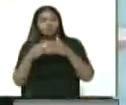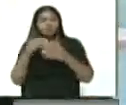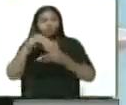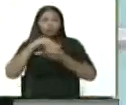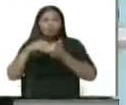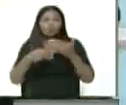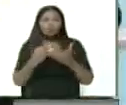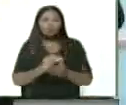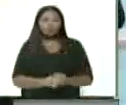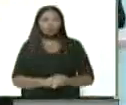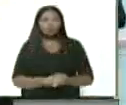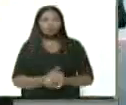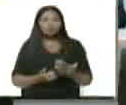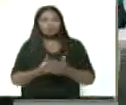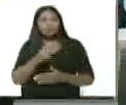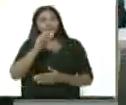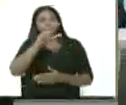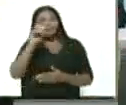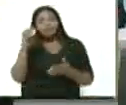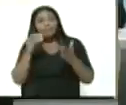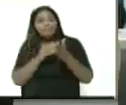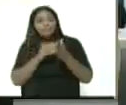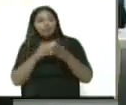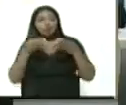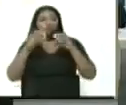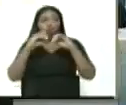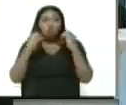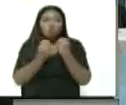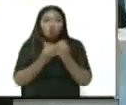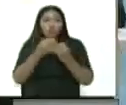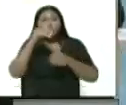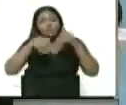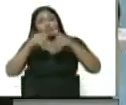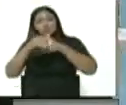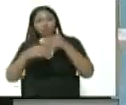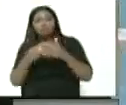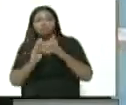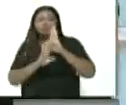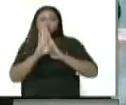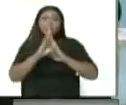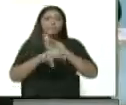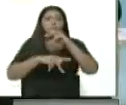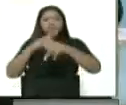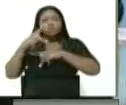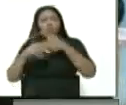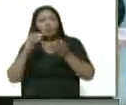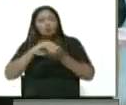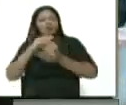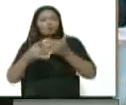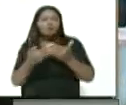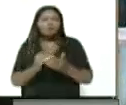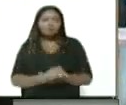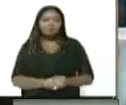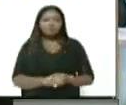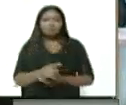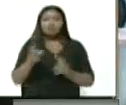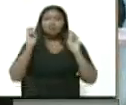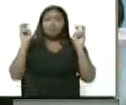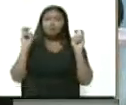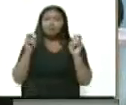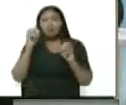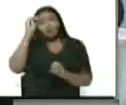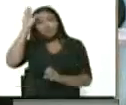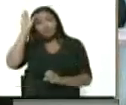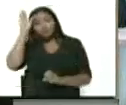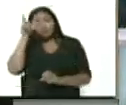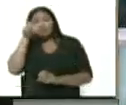de las más de 30 mil mesas de votación queremos saber cómo se ha desarrollado este proceso de instalación el tema de la capacitación de los